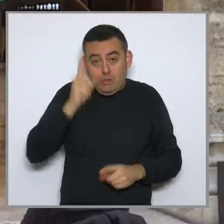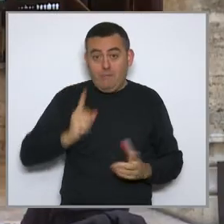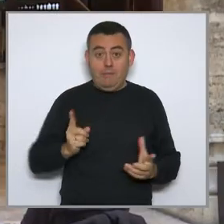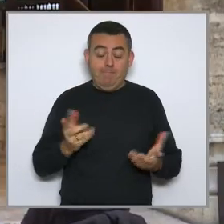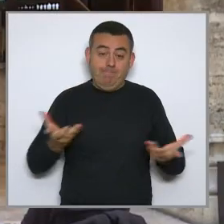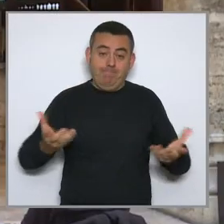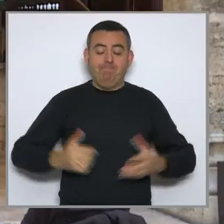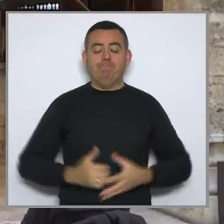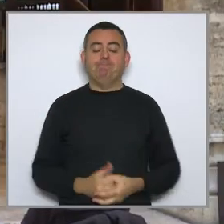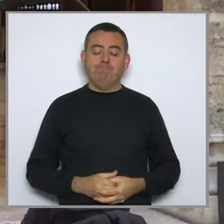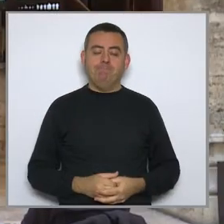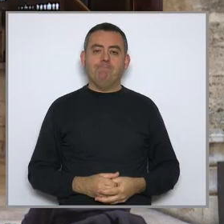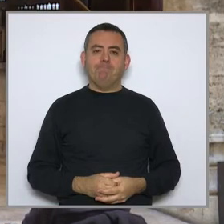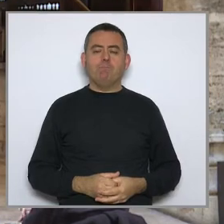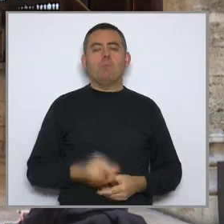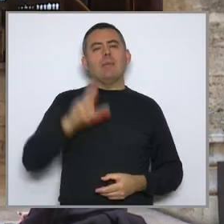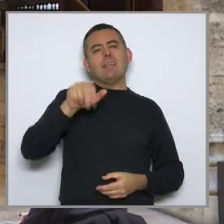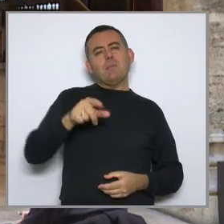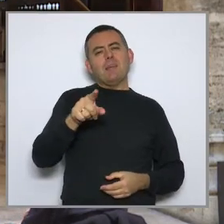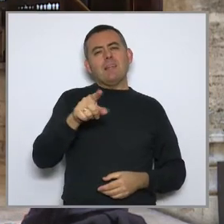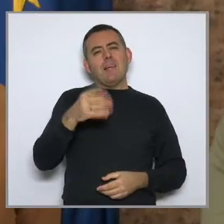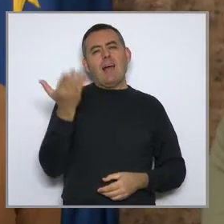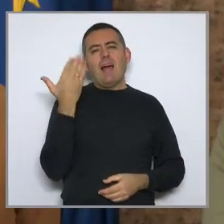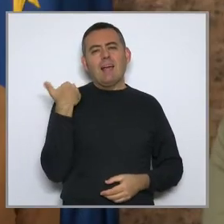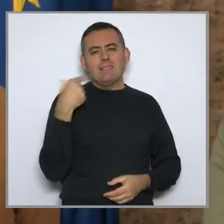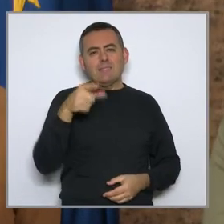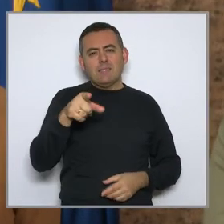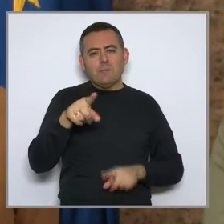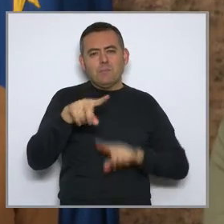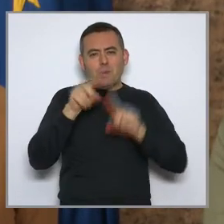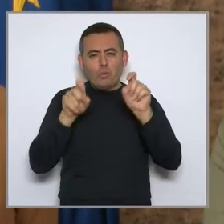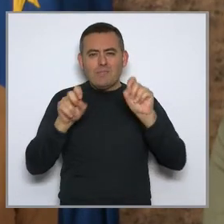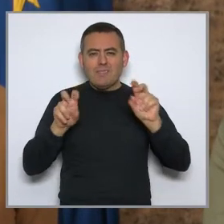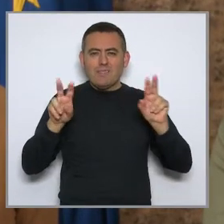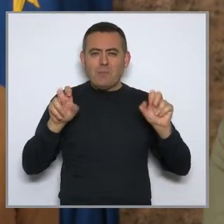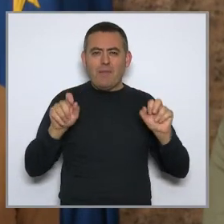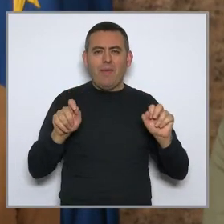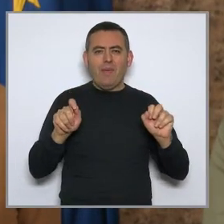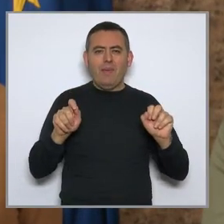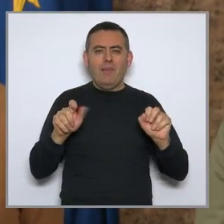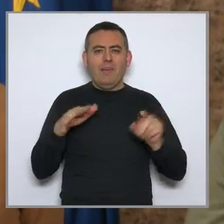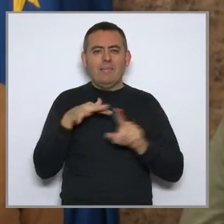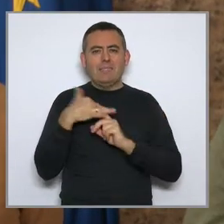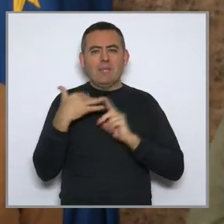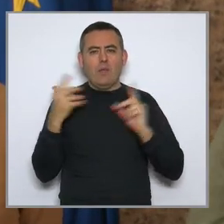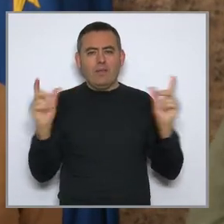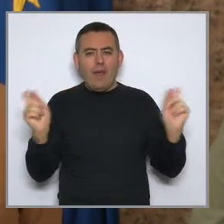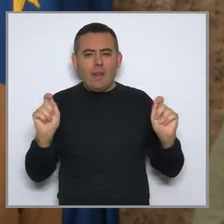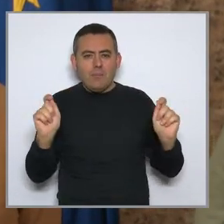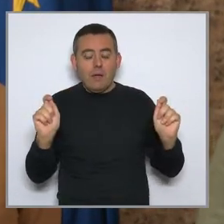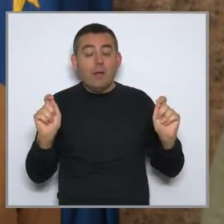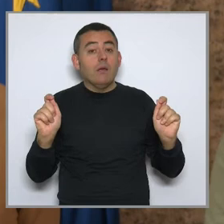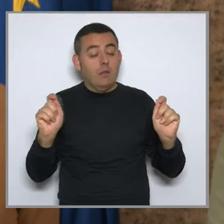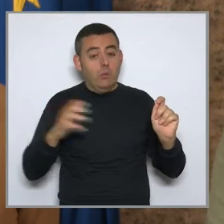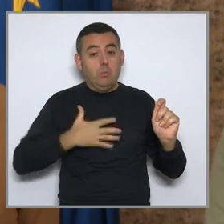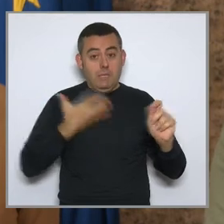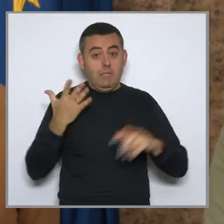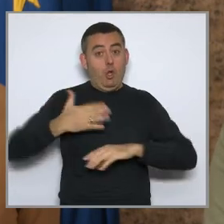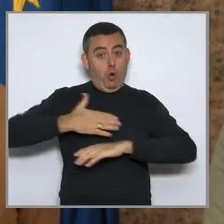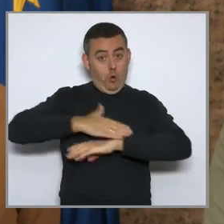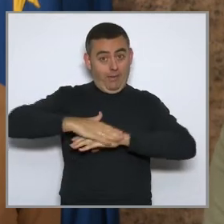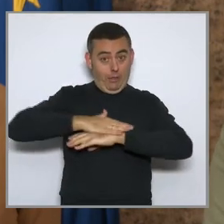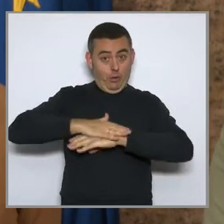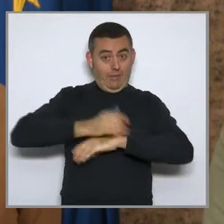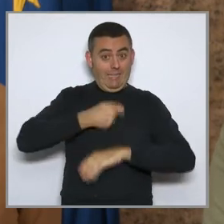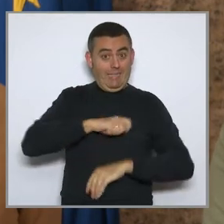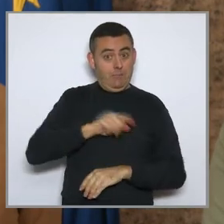Y respecto a la cuestión que planteaba del estado de alarma, yo creo que también es lógico que se produzca una evaluación por parte del Gobierno de España